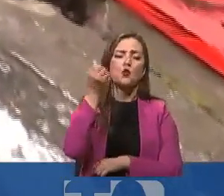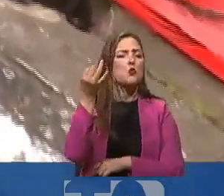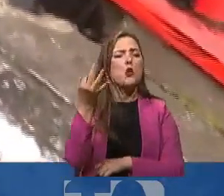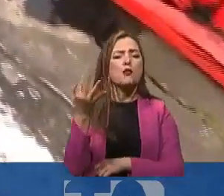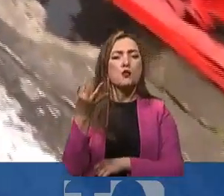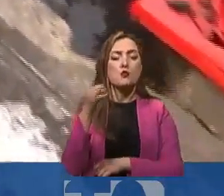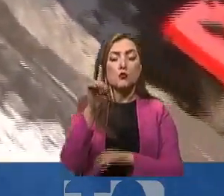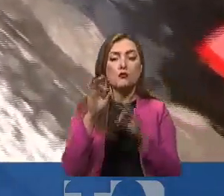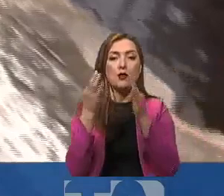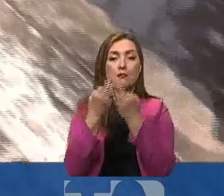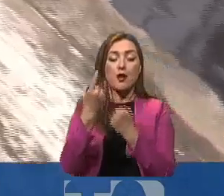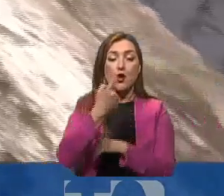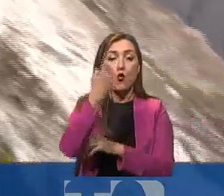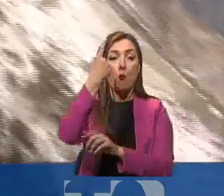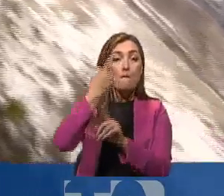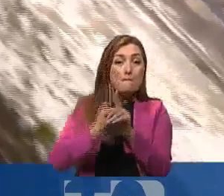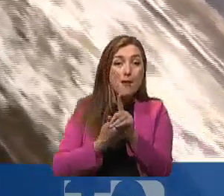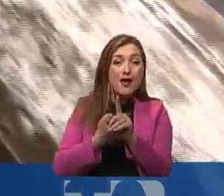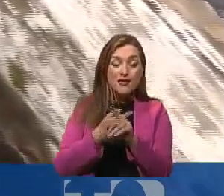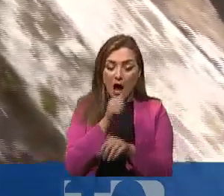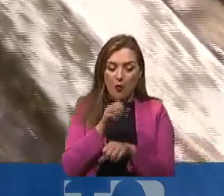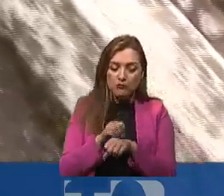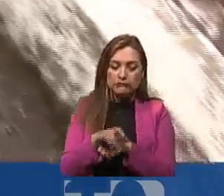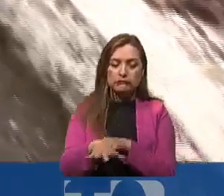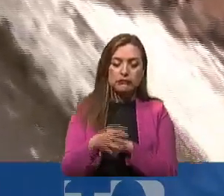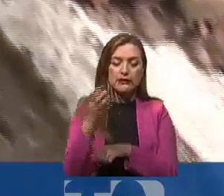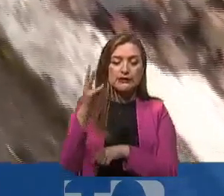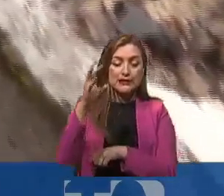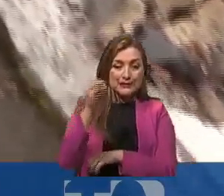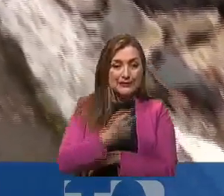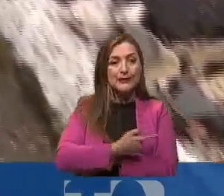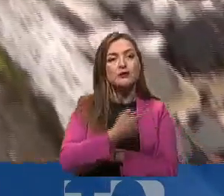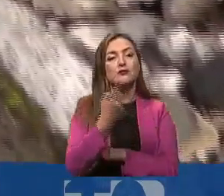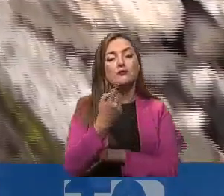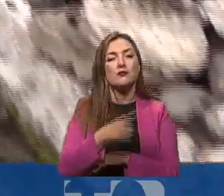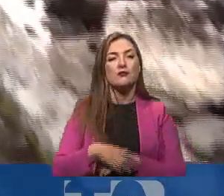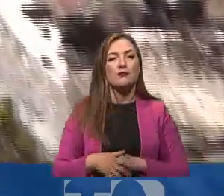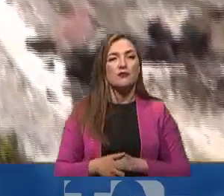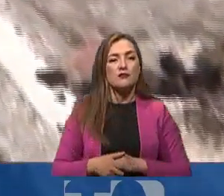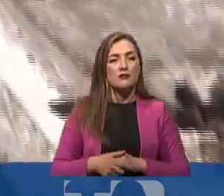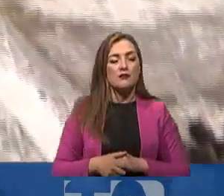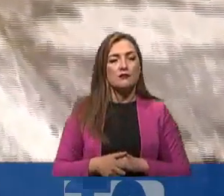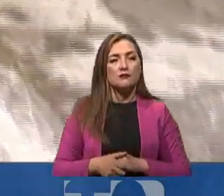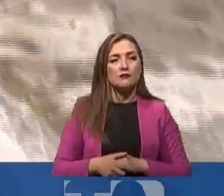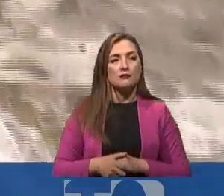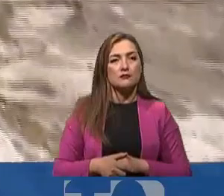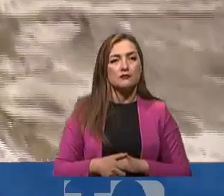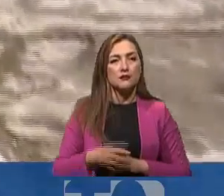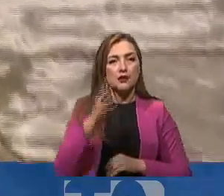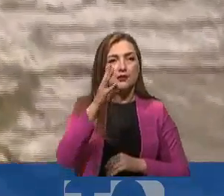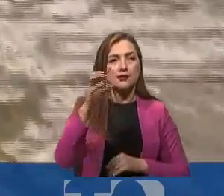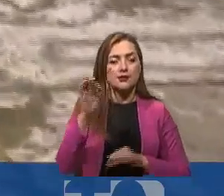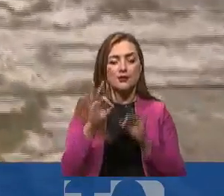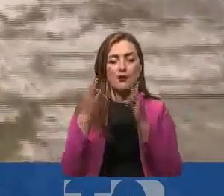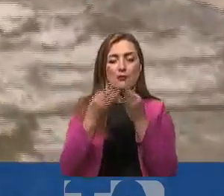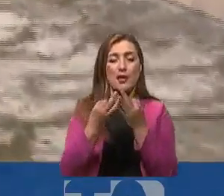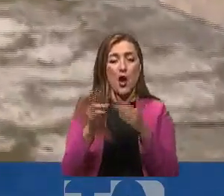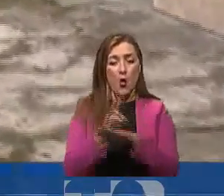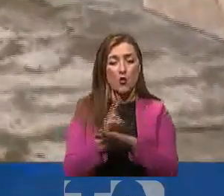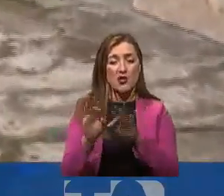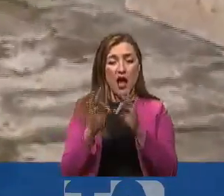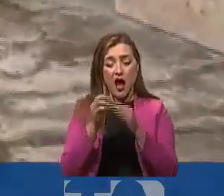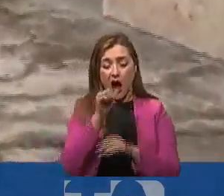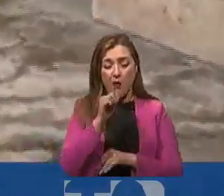que una familia utilizaría en un mes. Como ya vamos 60 días, es decir, estaría el volumen de agua que 60 familias utilizarían y